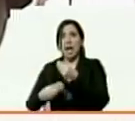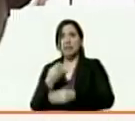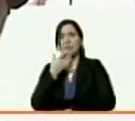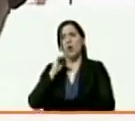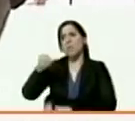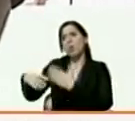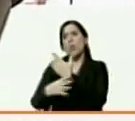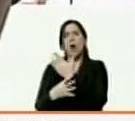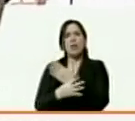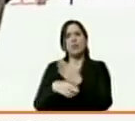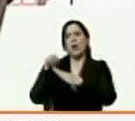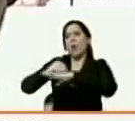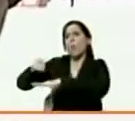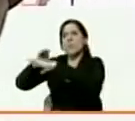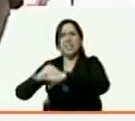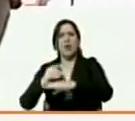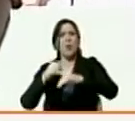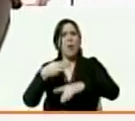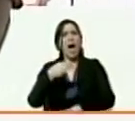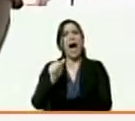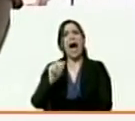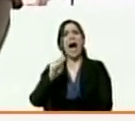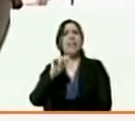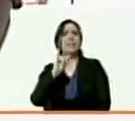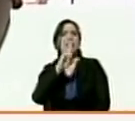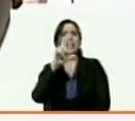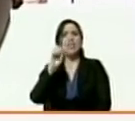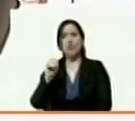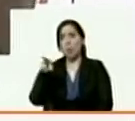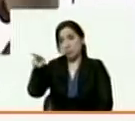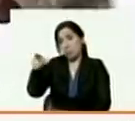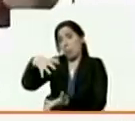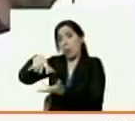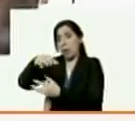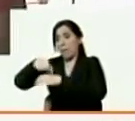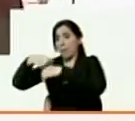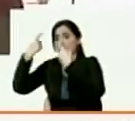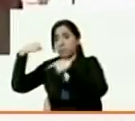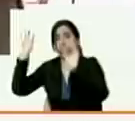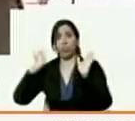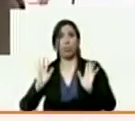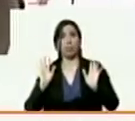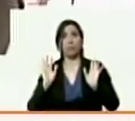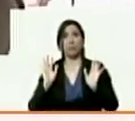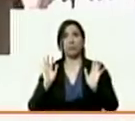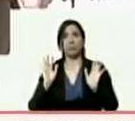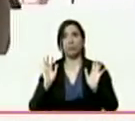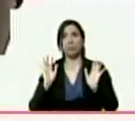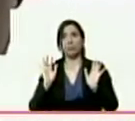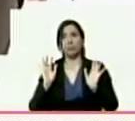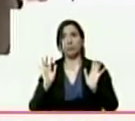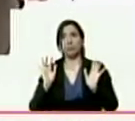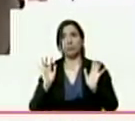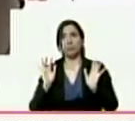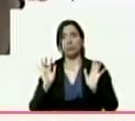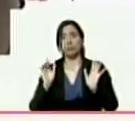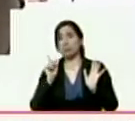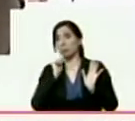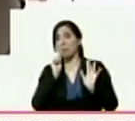Alimaña convocó Palatillo, ese es su problema. Que convoque a su gente. Y se siguen cayendo mentiras.